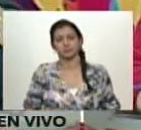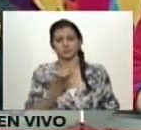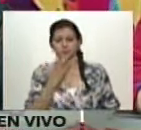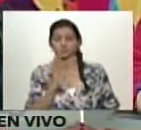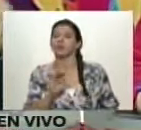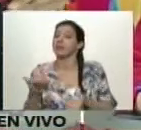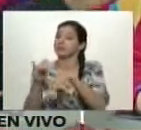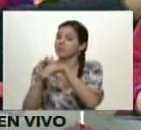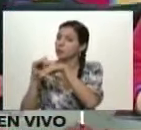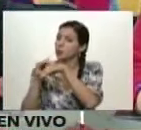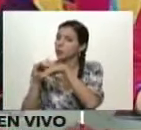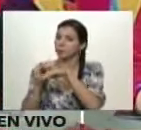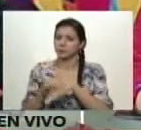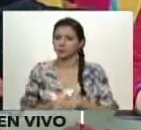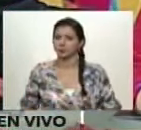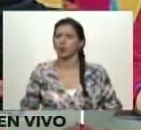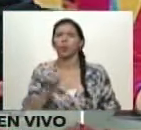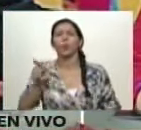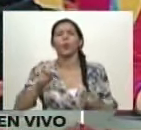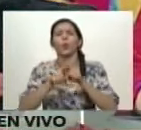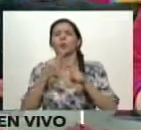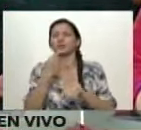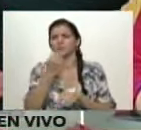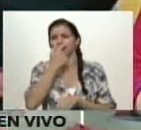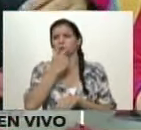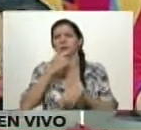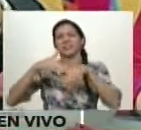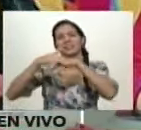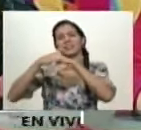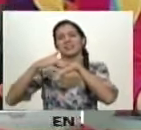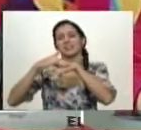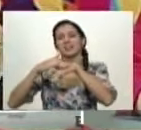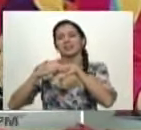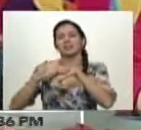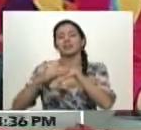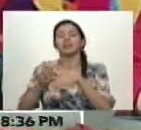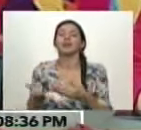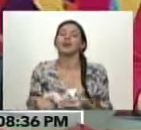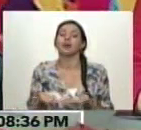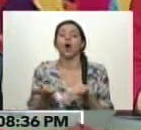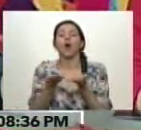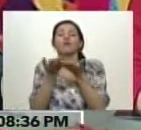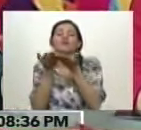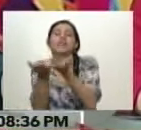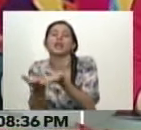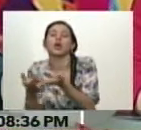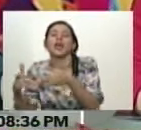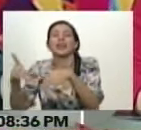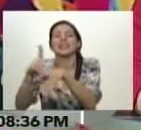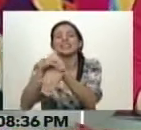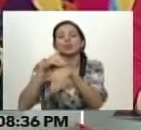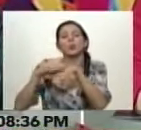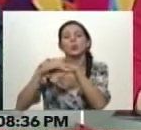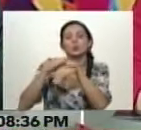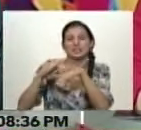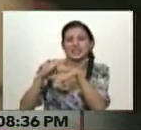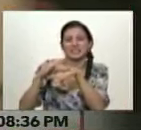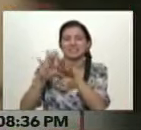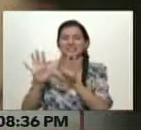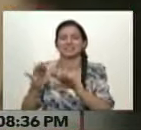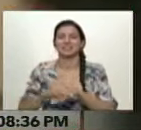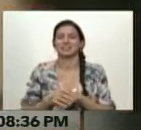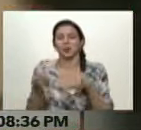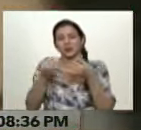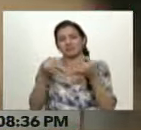Pido disculpas. ¿Cómo es que dices tú, Ernesto? Ofrezco excusas. ¿Sí?